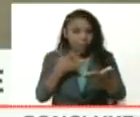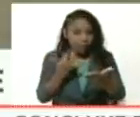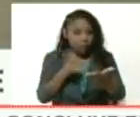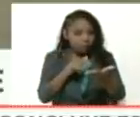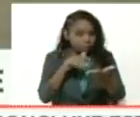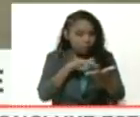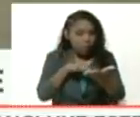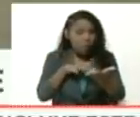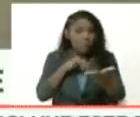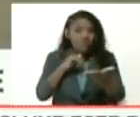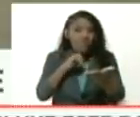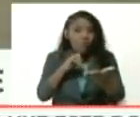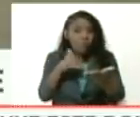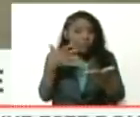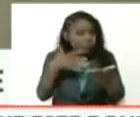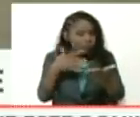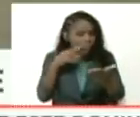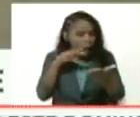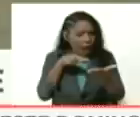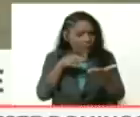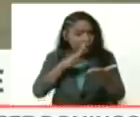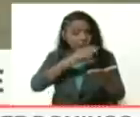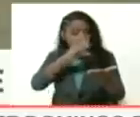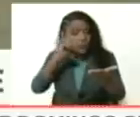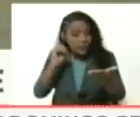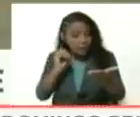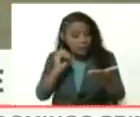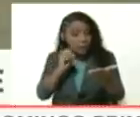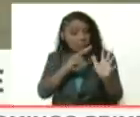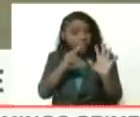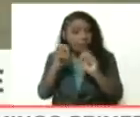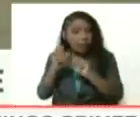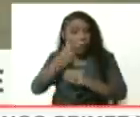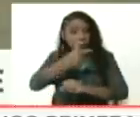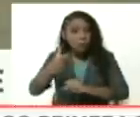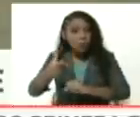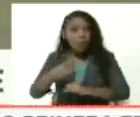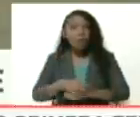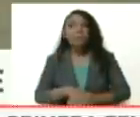que allí hubo 570 personas,